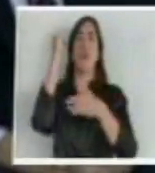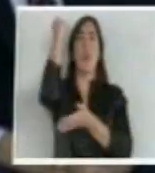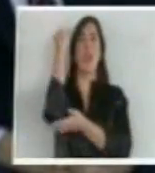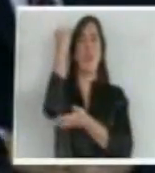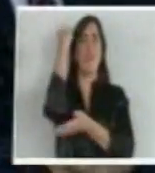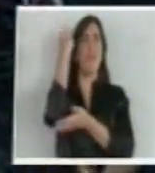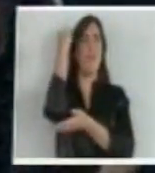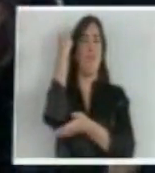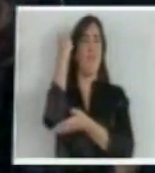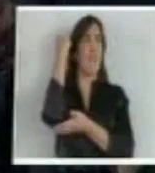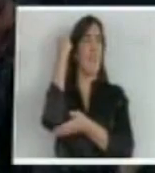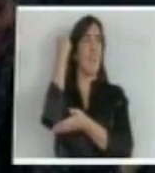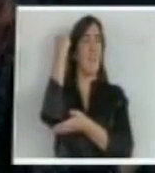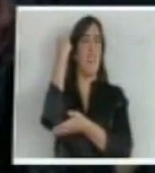devastada.